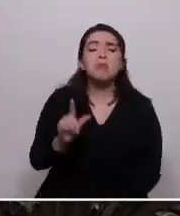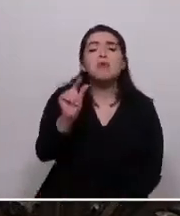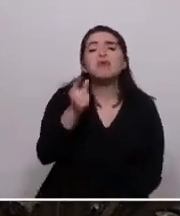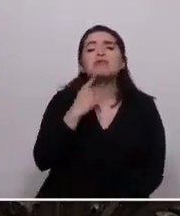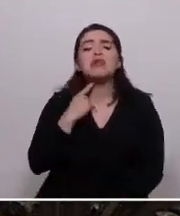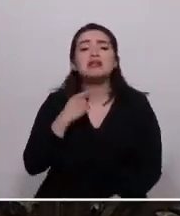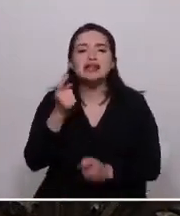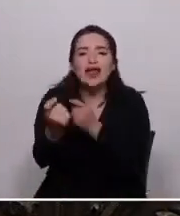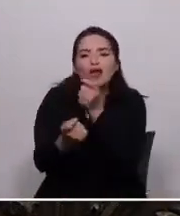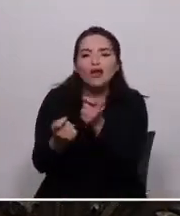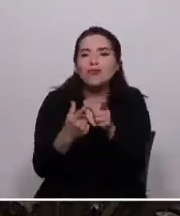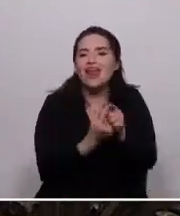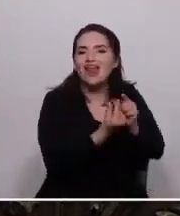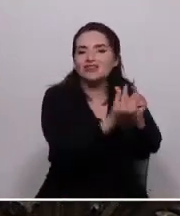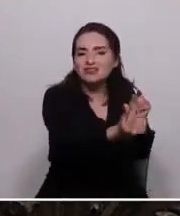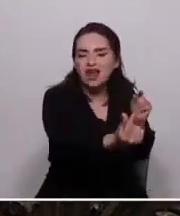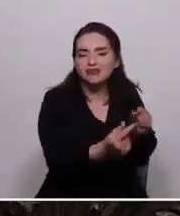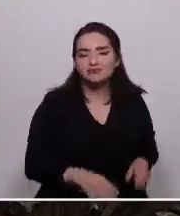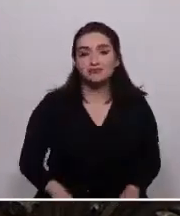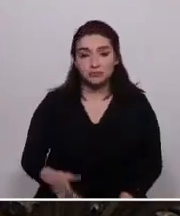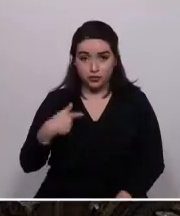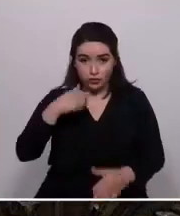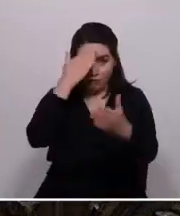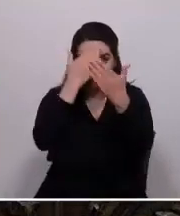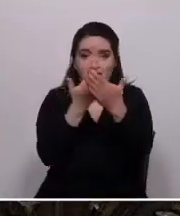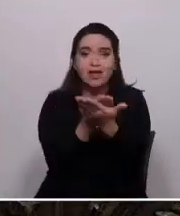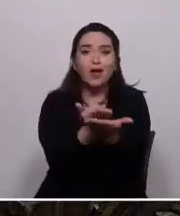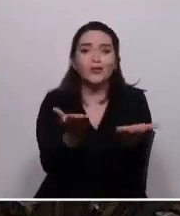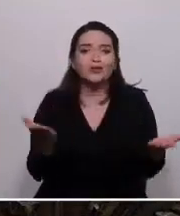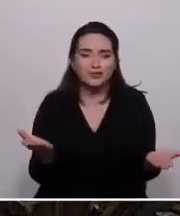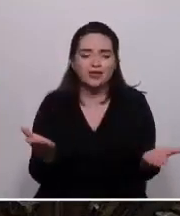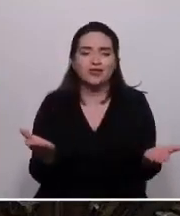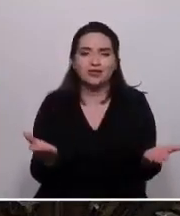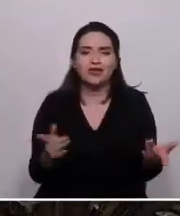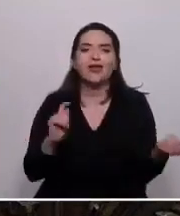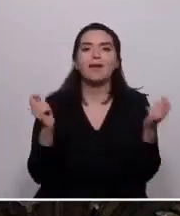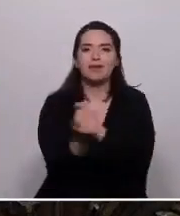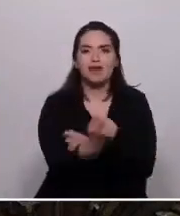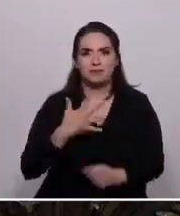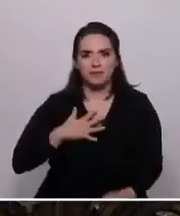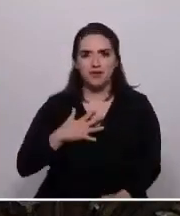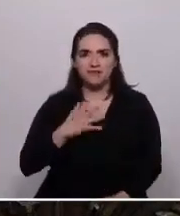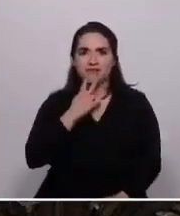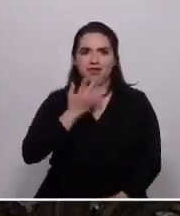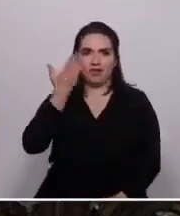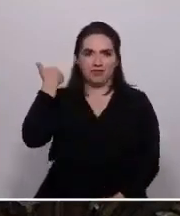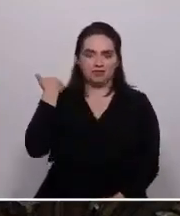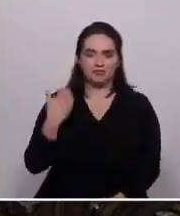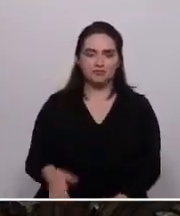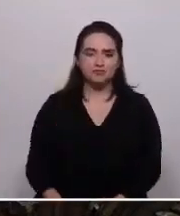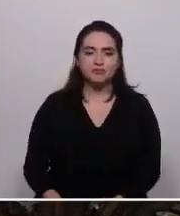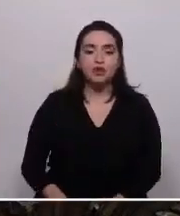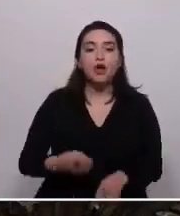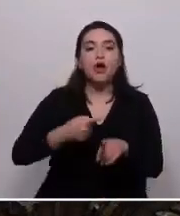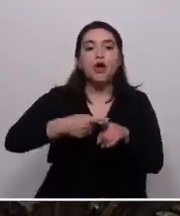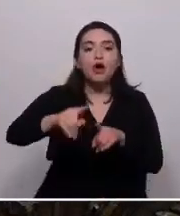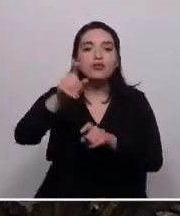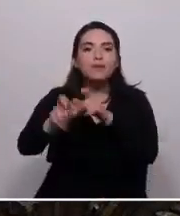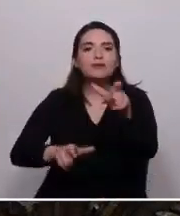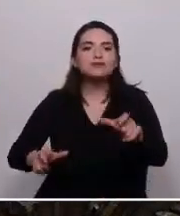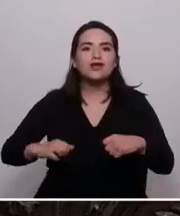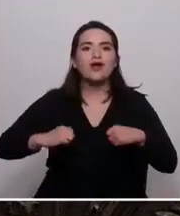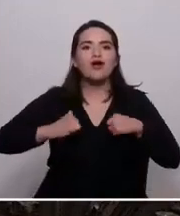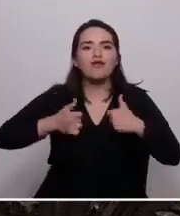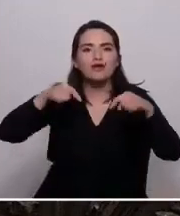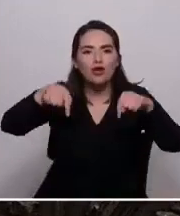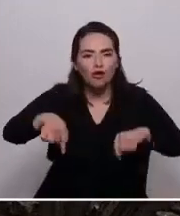nacional. Estoy frente a ustedes para cambiar lo que a mí me tocó vivir y que otros chiques hoy sufren. El miedo